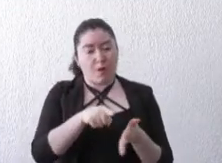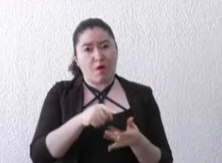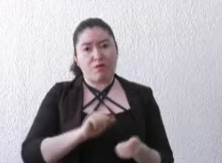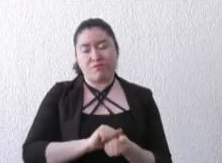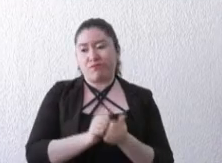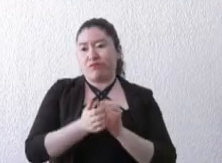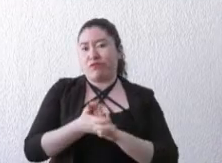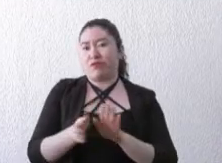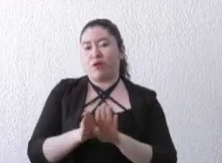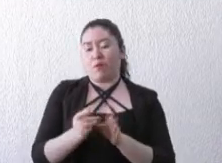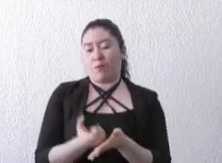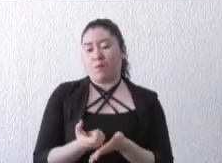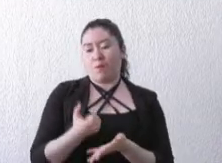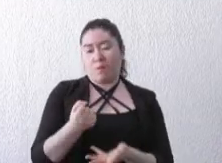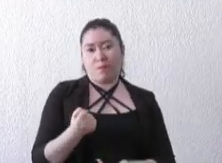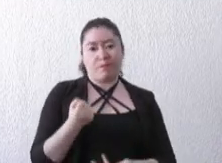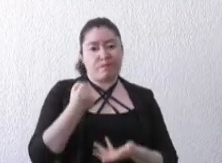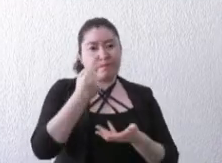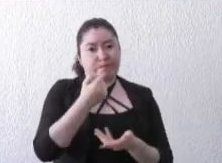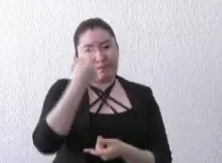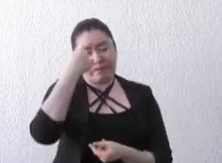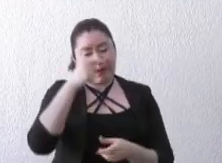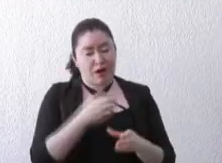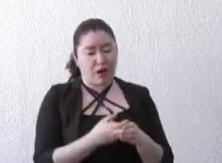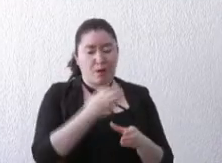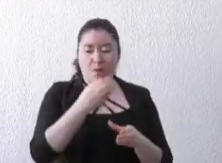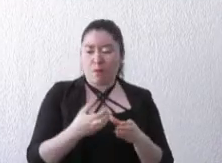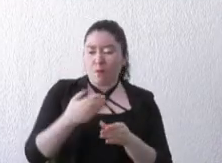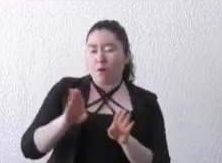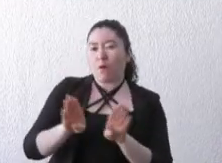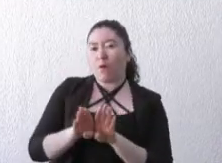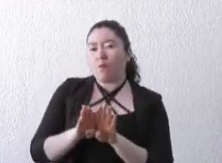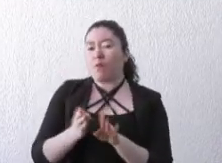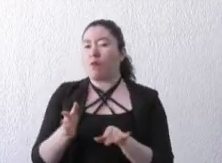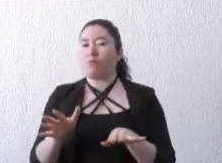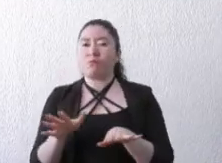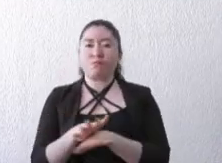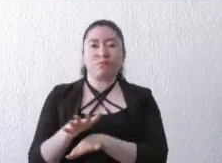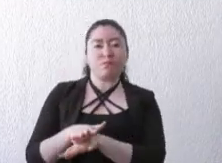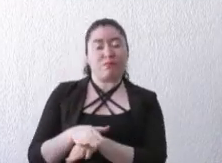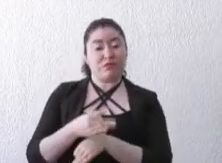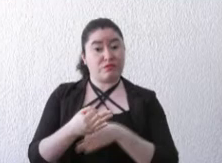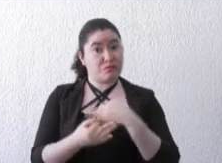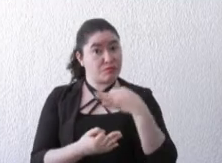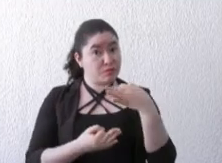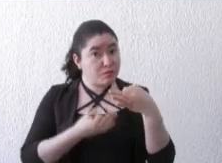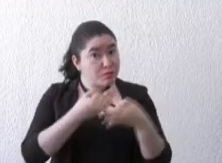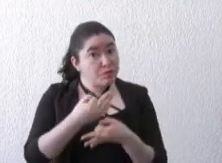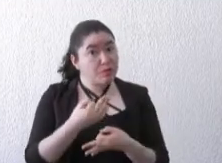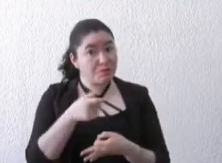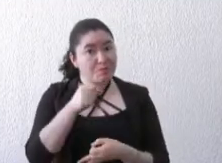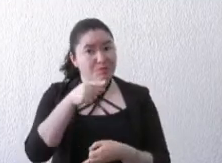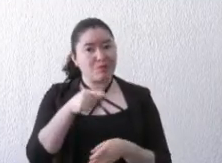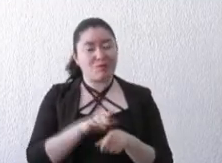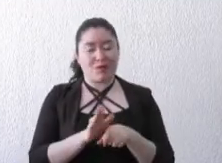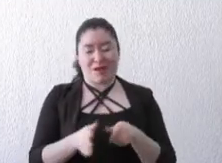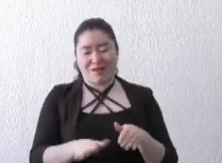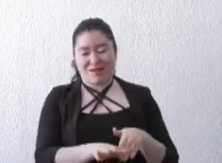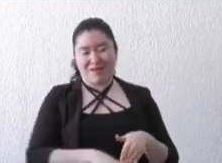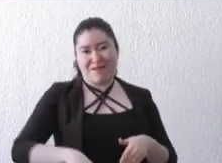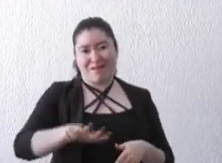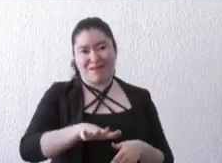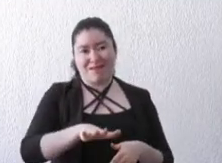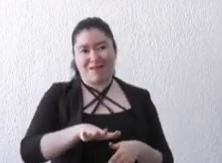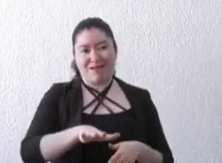pequeña inversión para ver los pilotes, el asentamiento, todo lo que tiene que ver con mecánica de suelo,